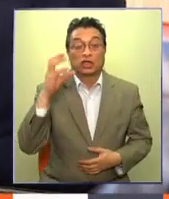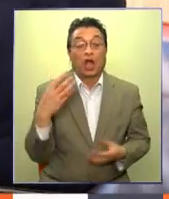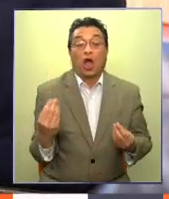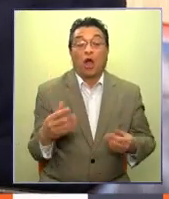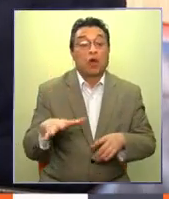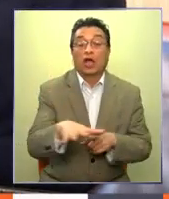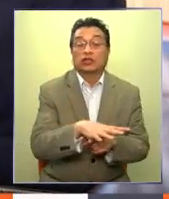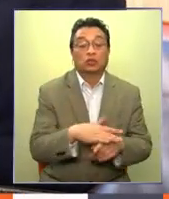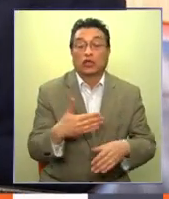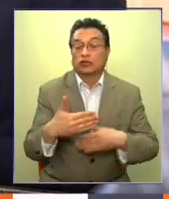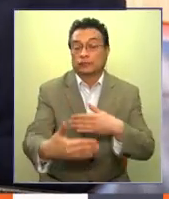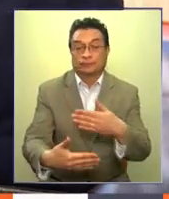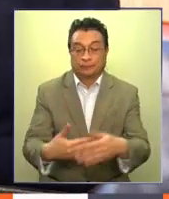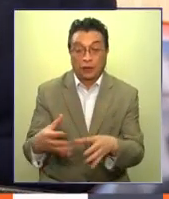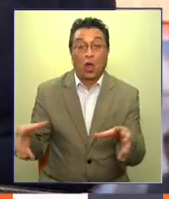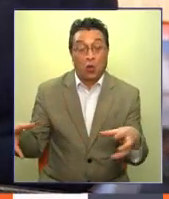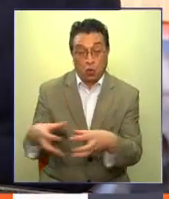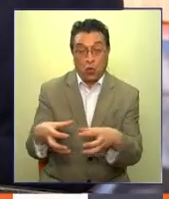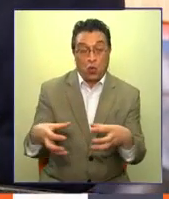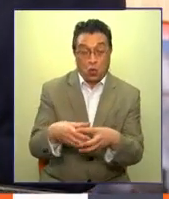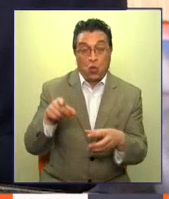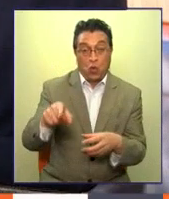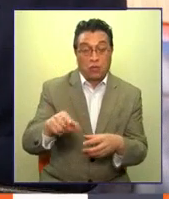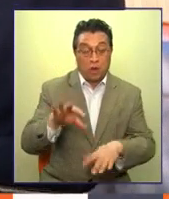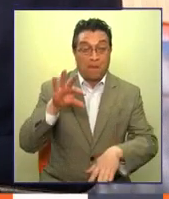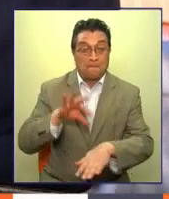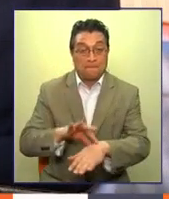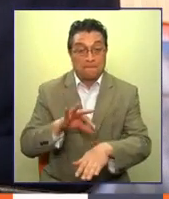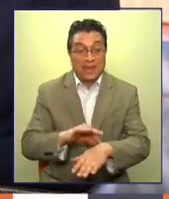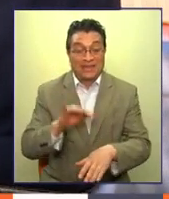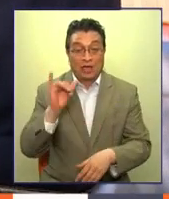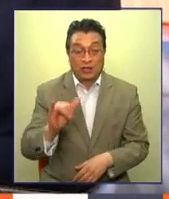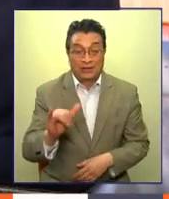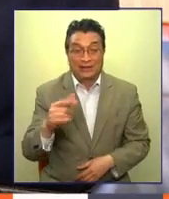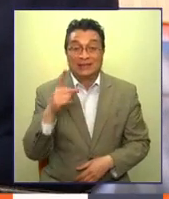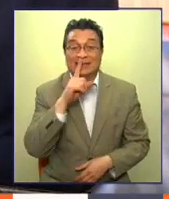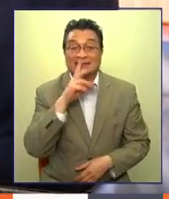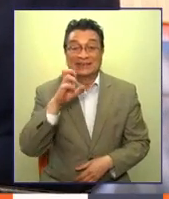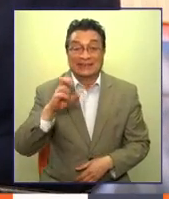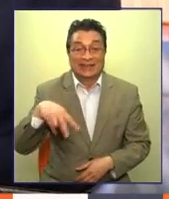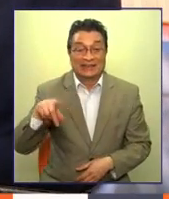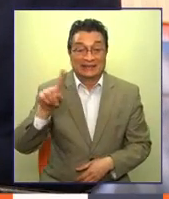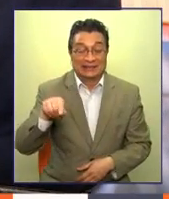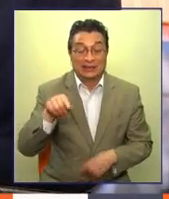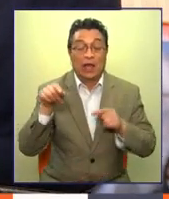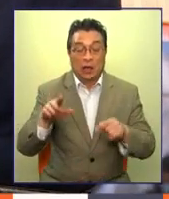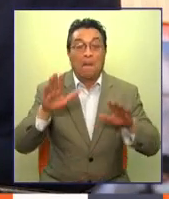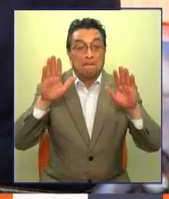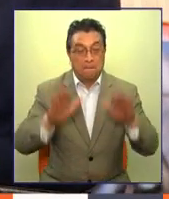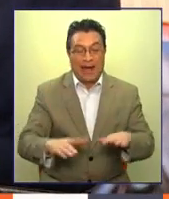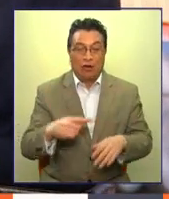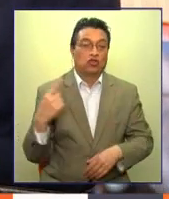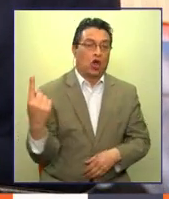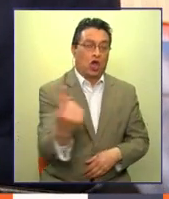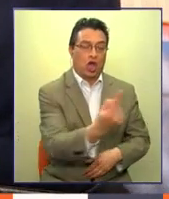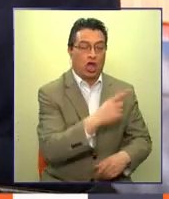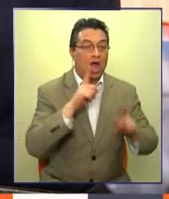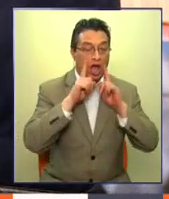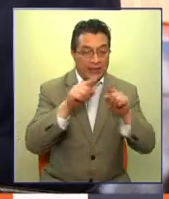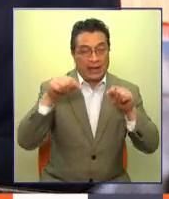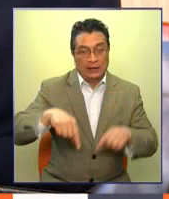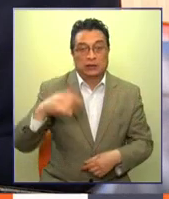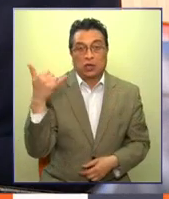situación. De hecho, un grupo de médicos y de TENS están convocando a un paro masivo de todas las residencias sanitarias para este